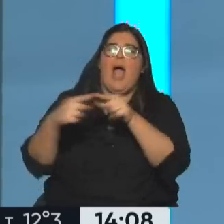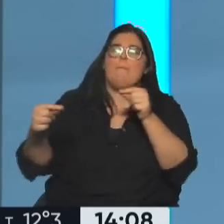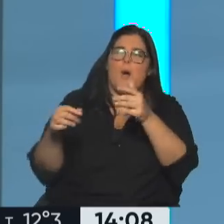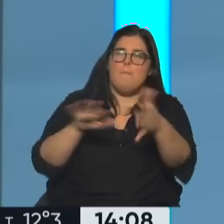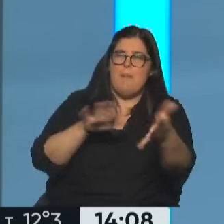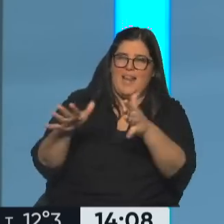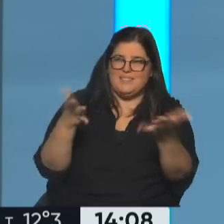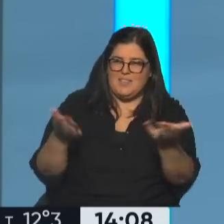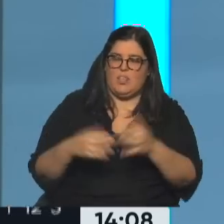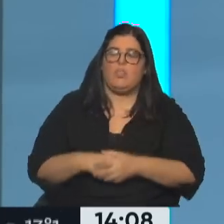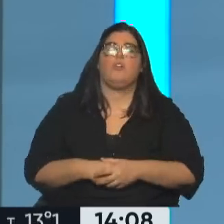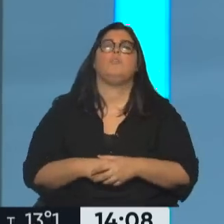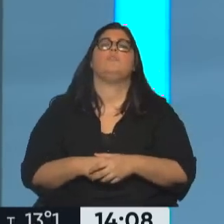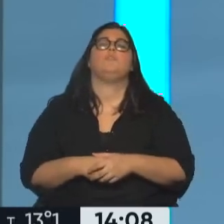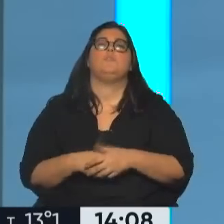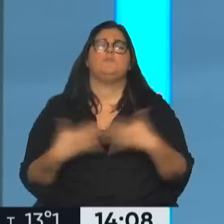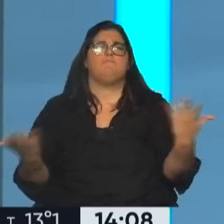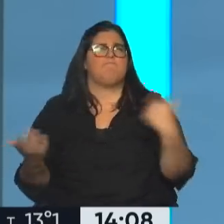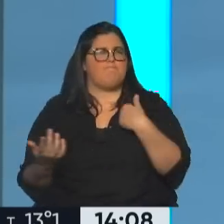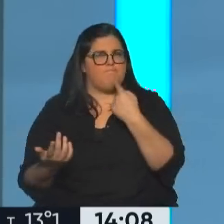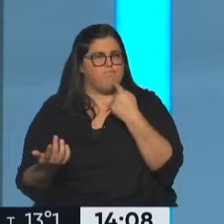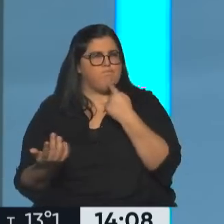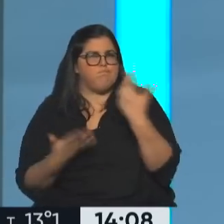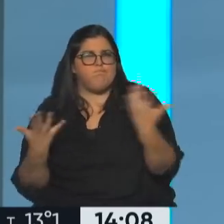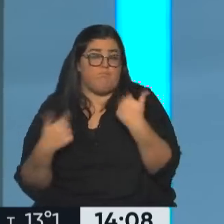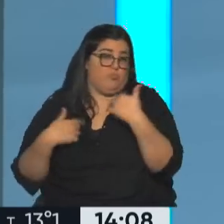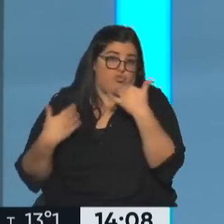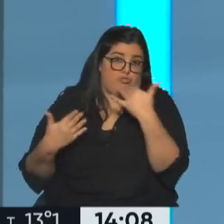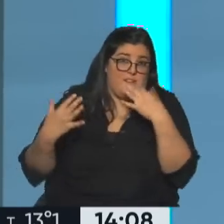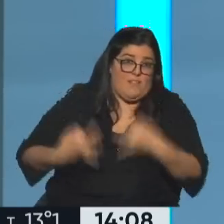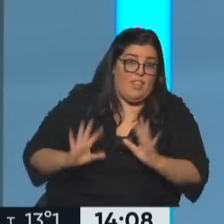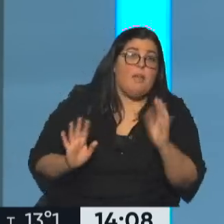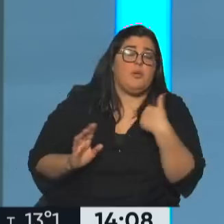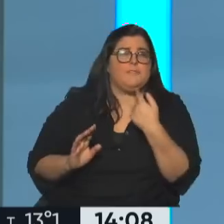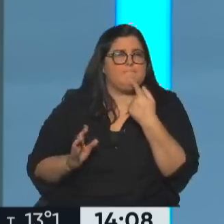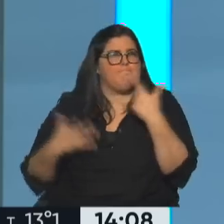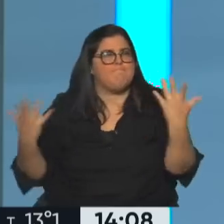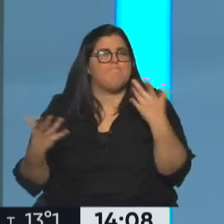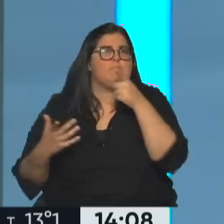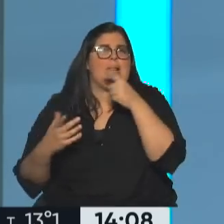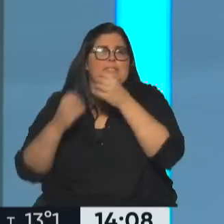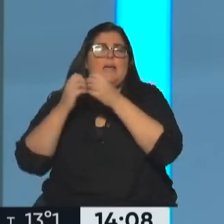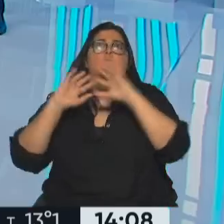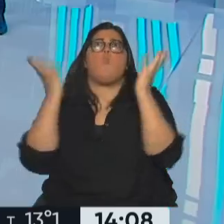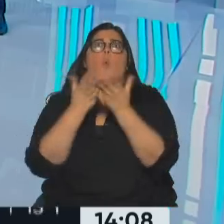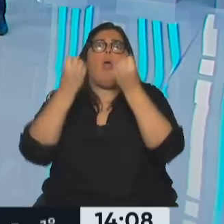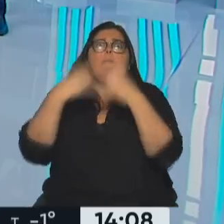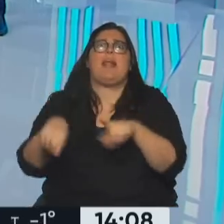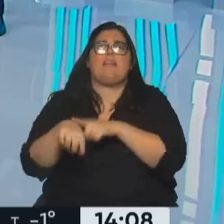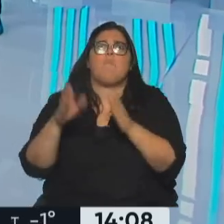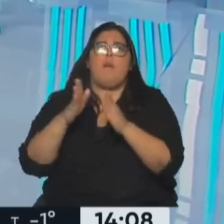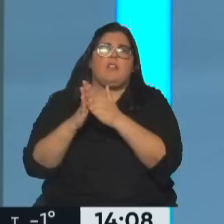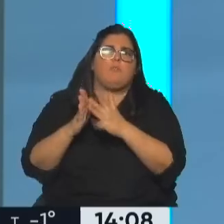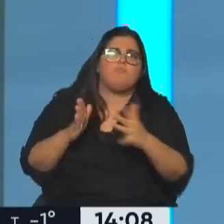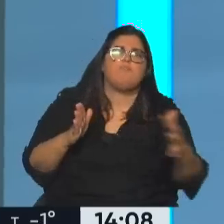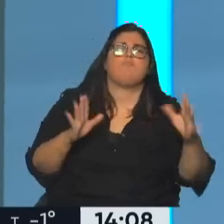digo, me pregunto, no lo sé, obviamente, me pregunto si no estamos entrando en una fase, digamos, del mundo